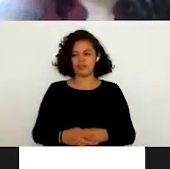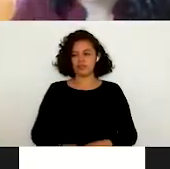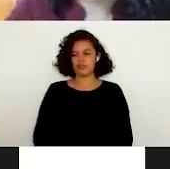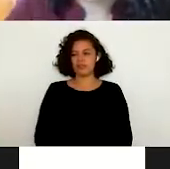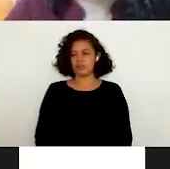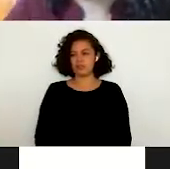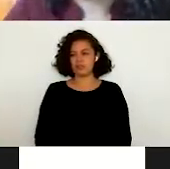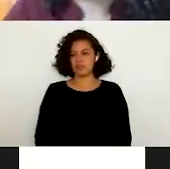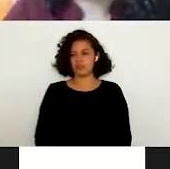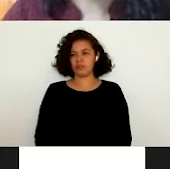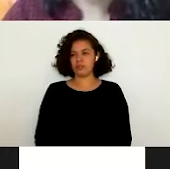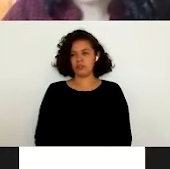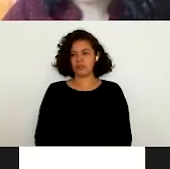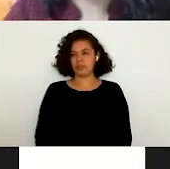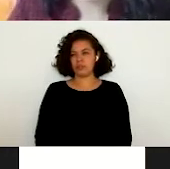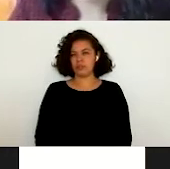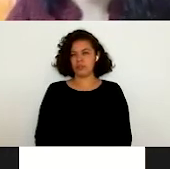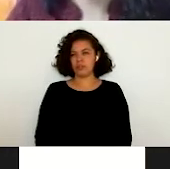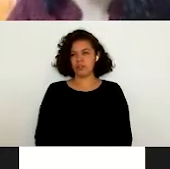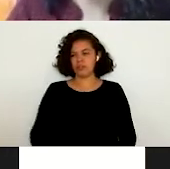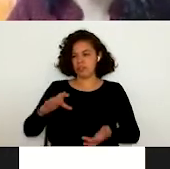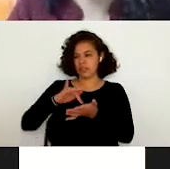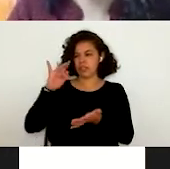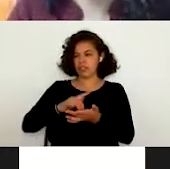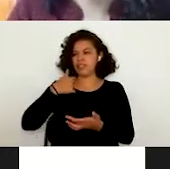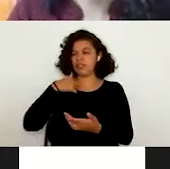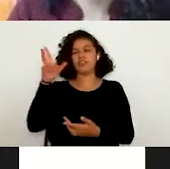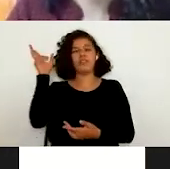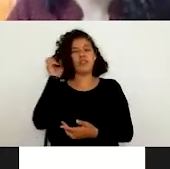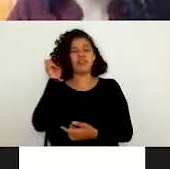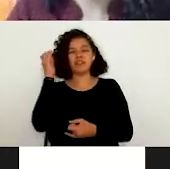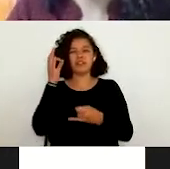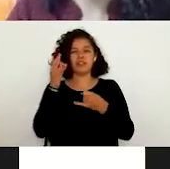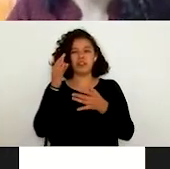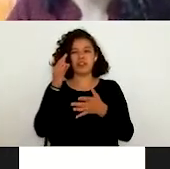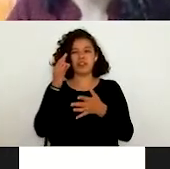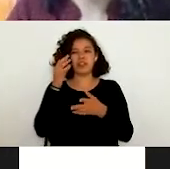Ya, ahora sí, gracias, Montserrat. Ya, es que no había